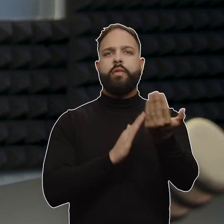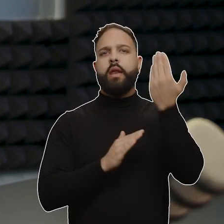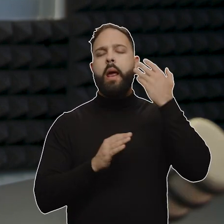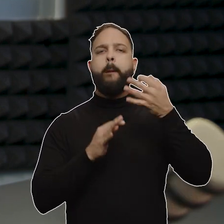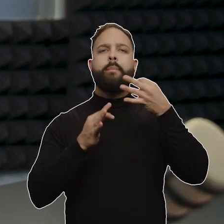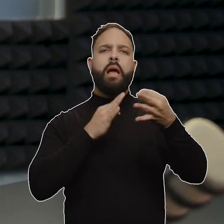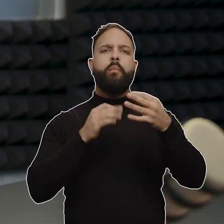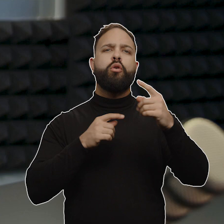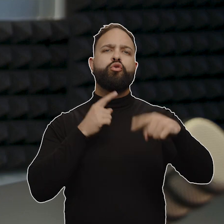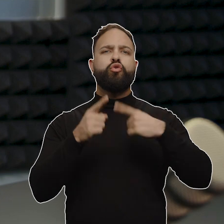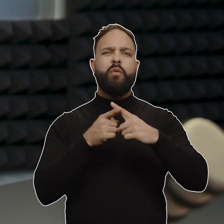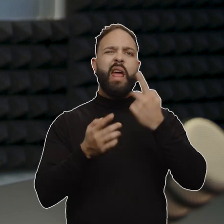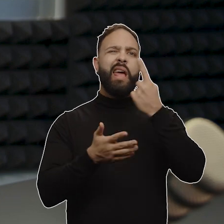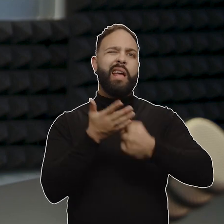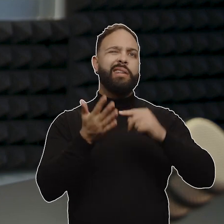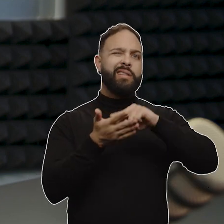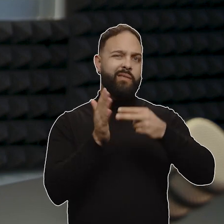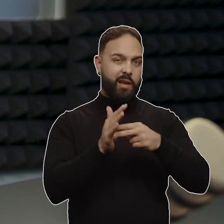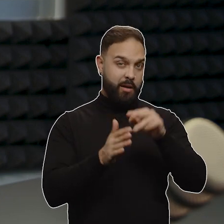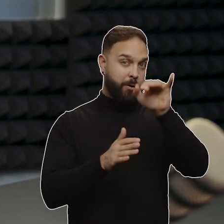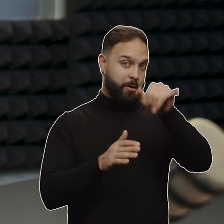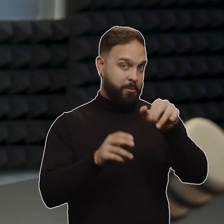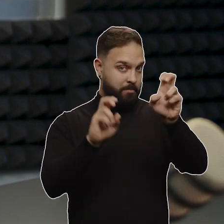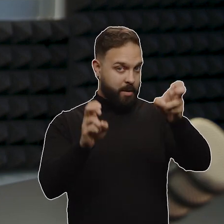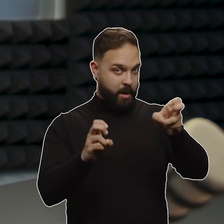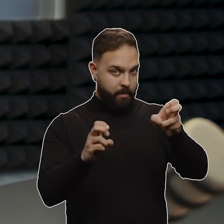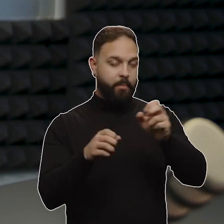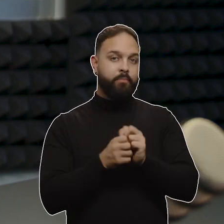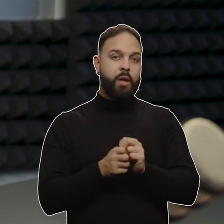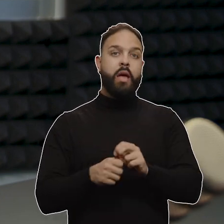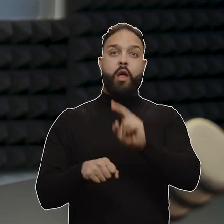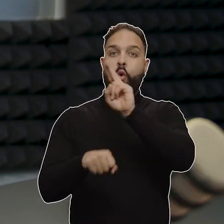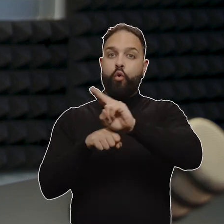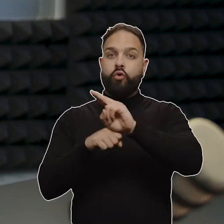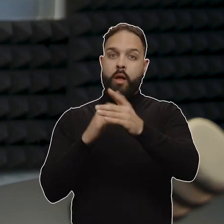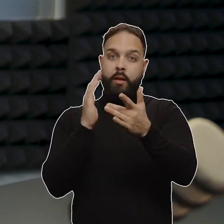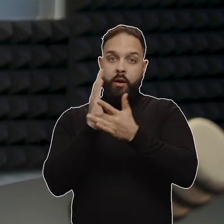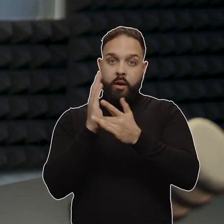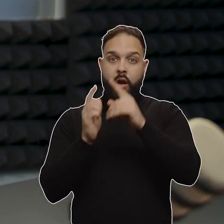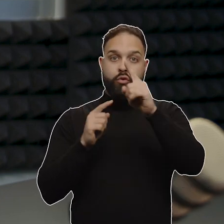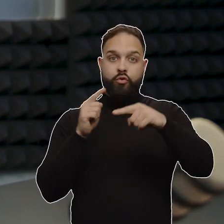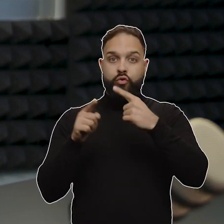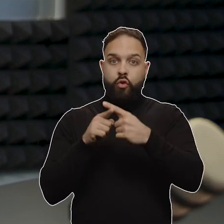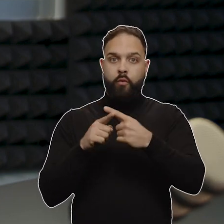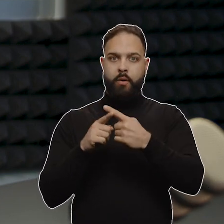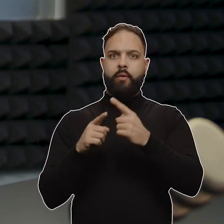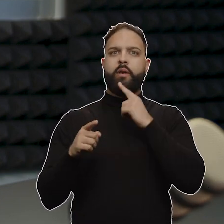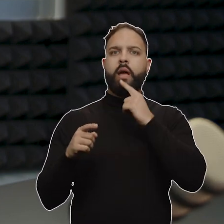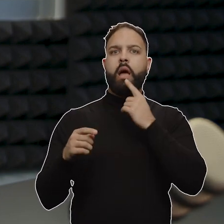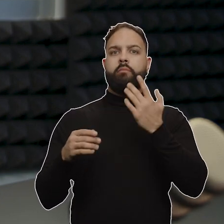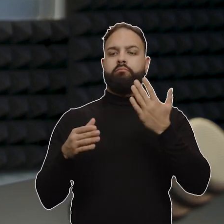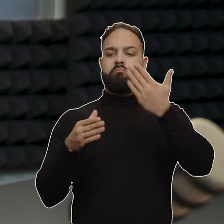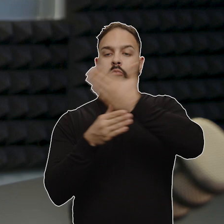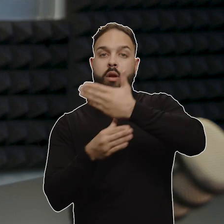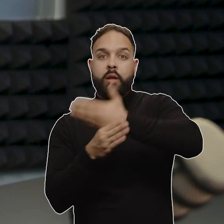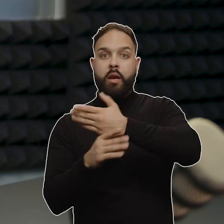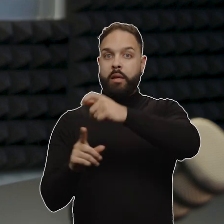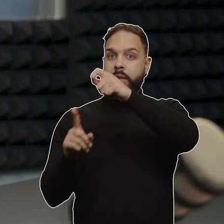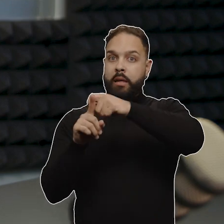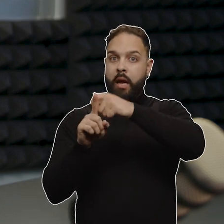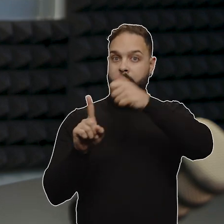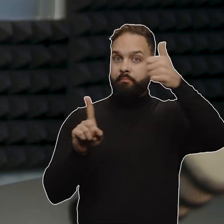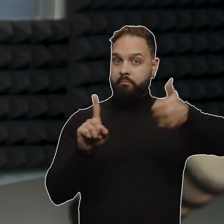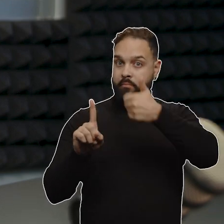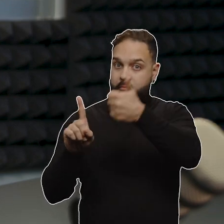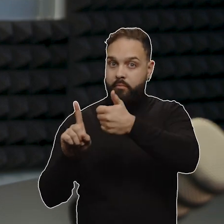episodio anterior explicamos que se considera violencia cibernética el uso de la tecnología y de los medios digitales para